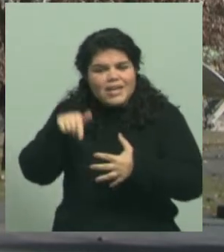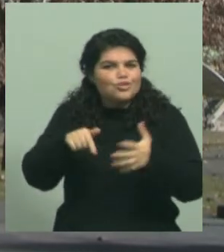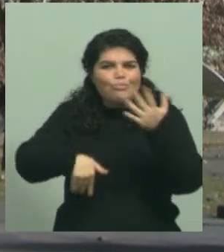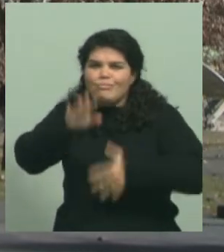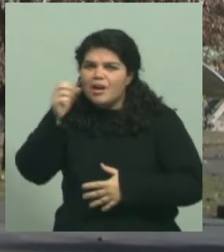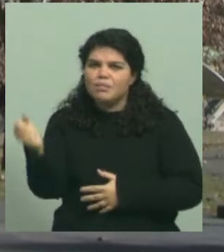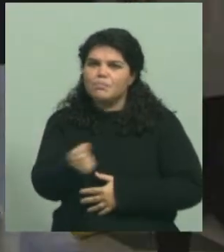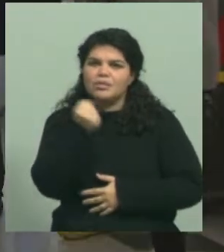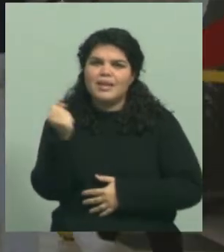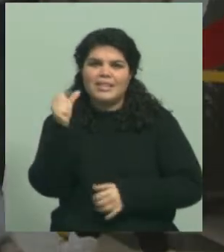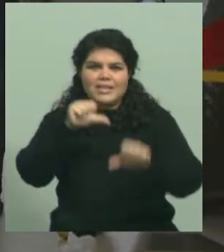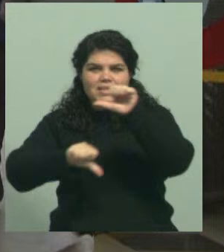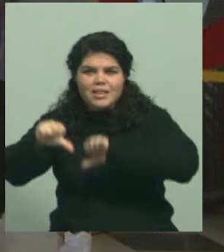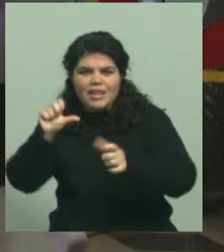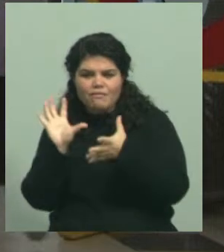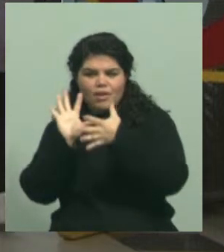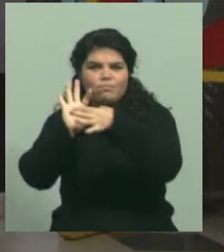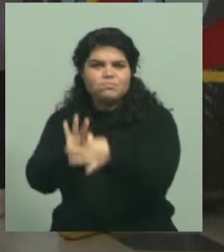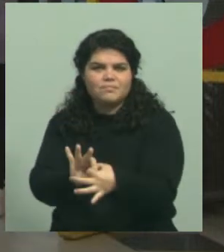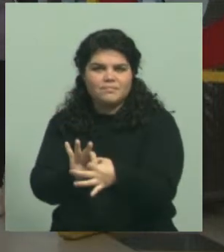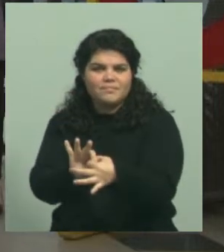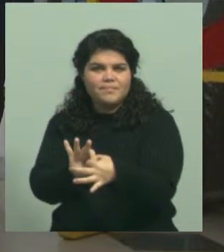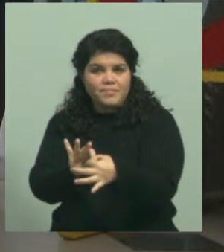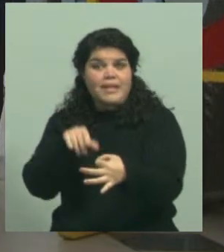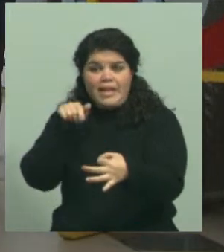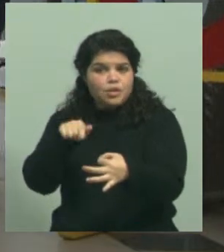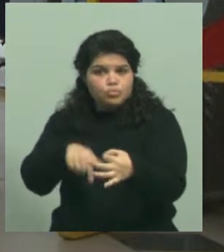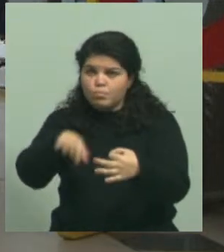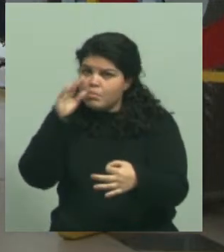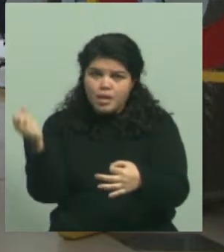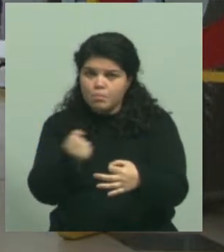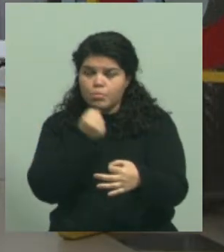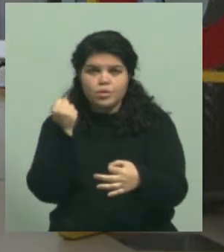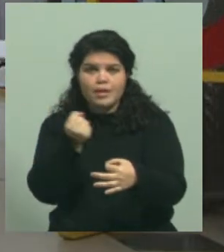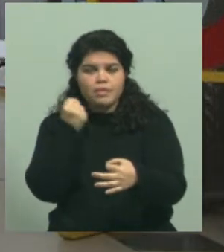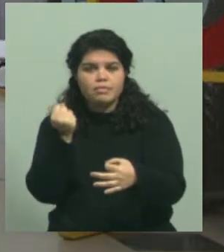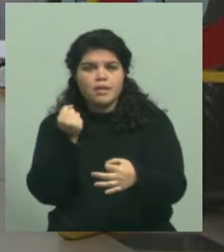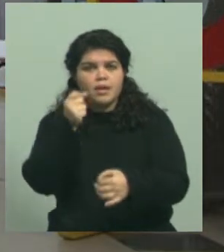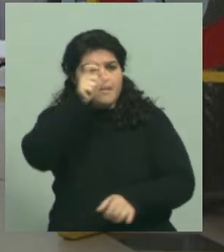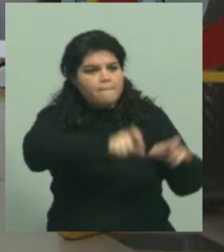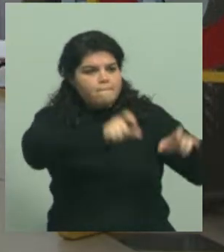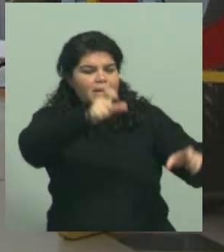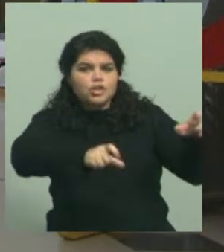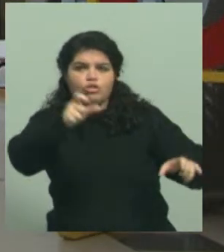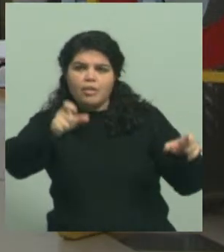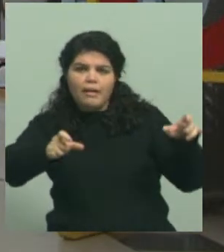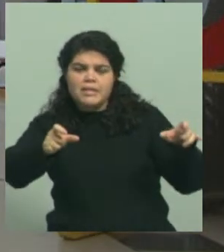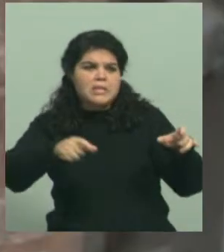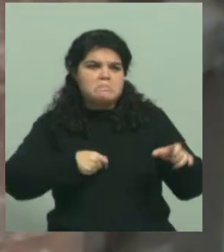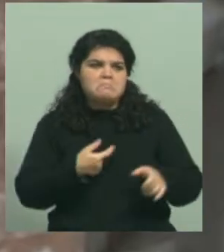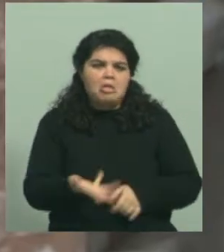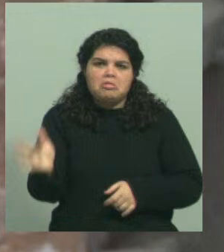componente científica que es muy importante y que muchas veces en la rapidez con la que